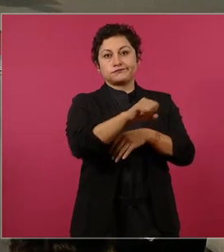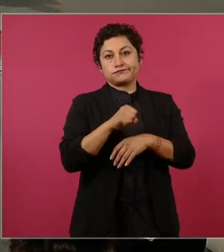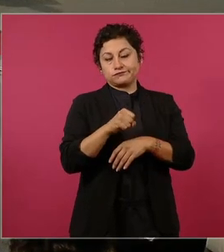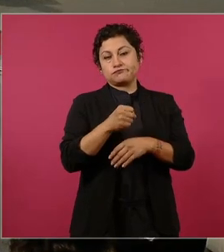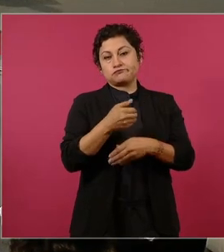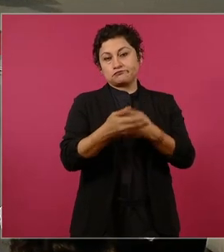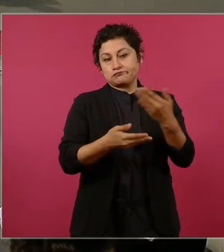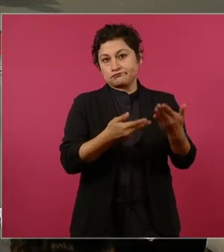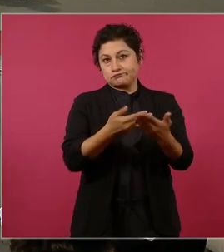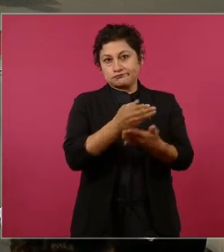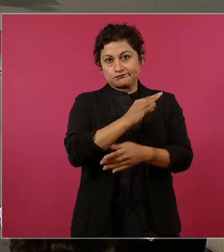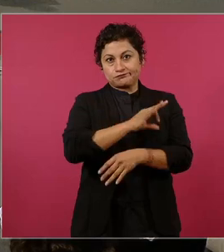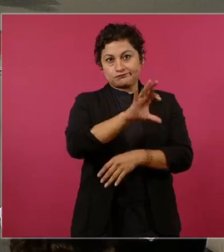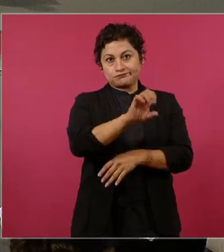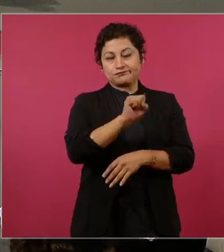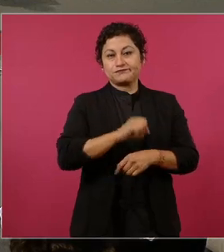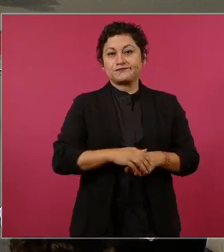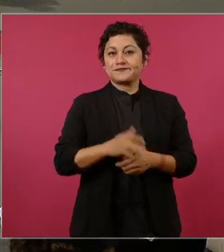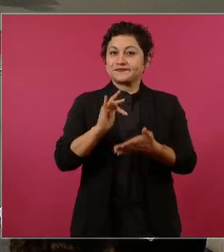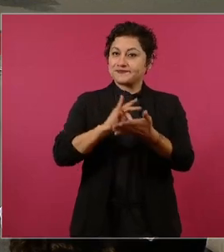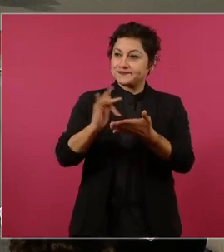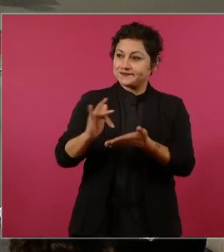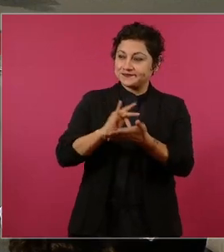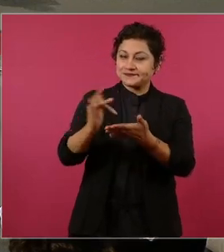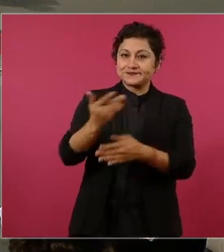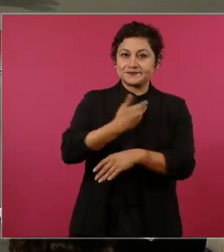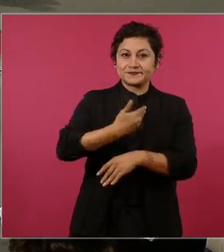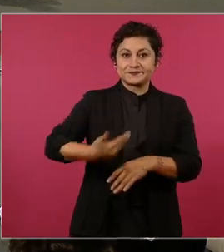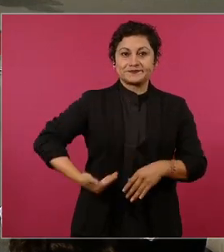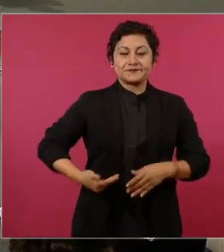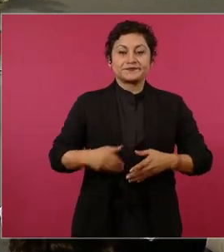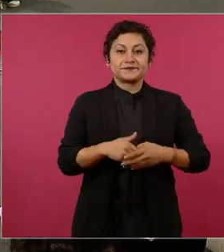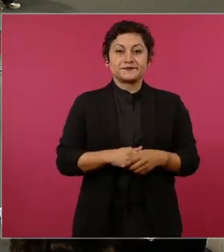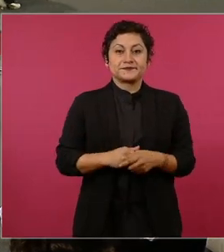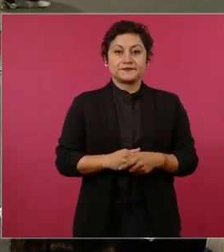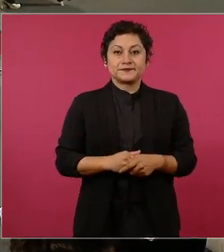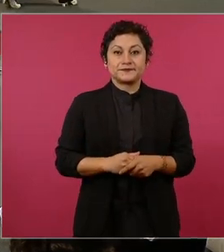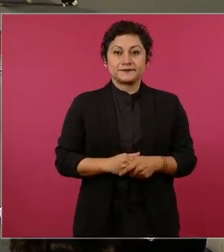servicios. Muchísimas gracias. Gracias, presidente.